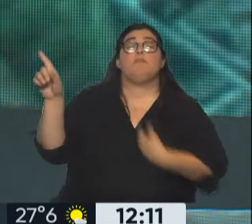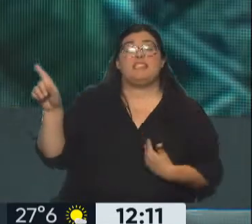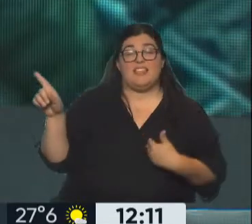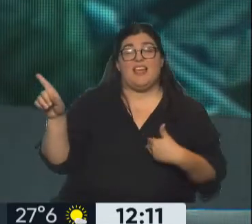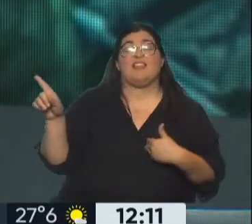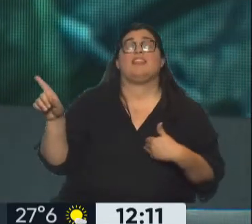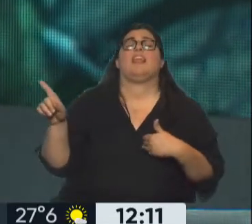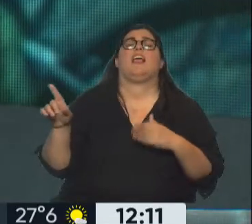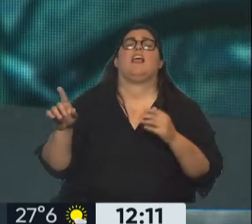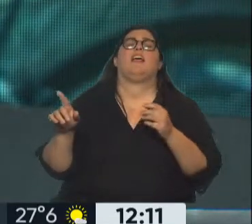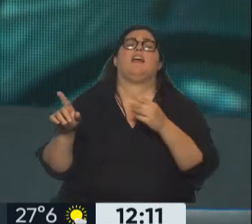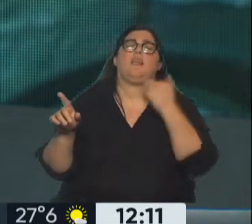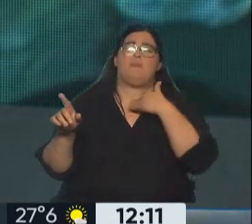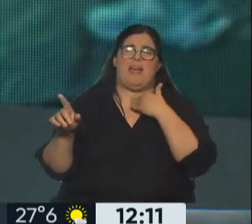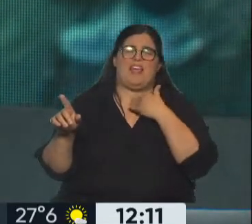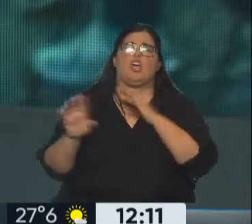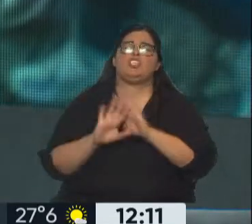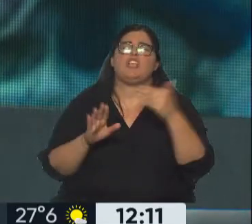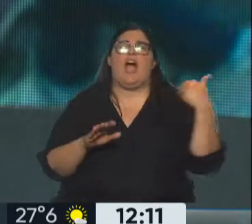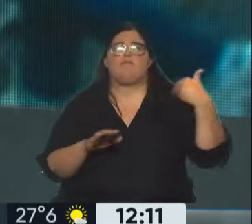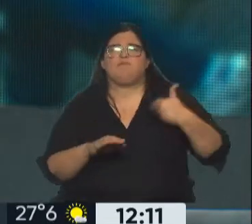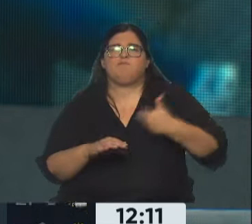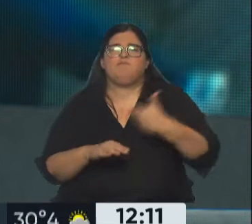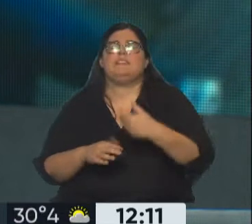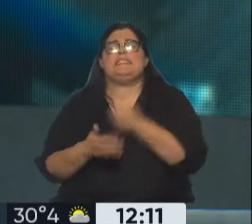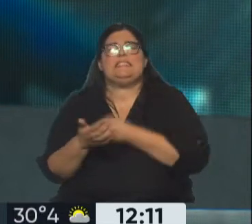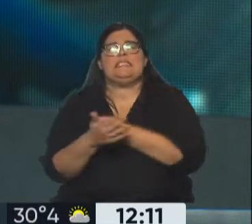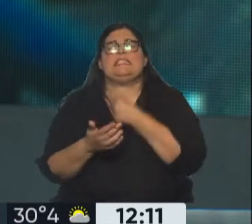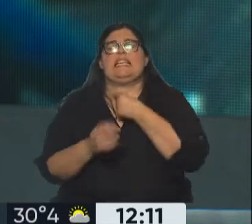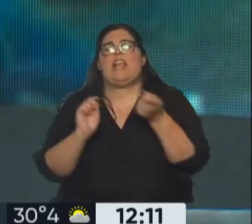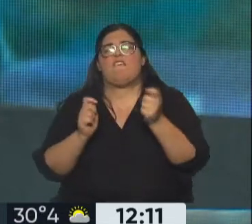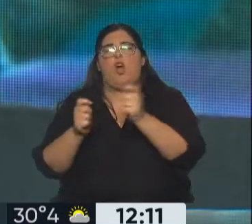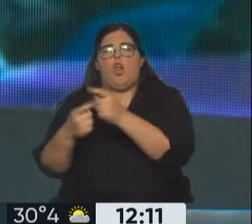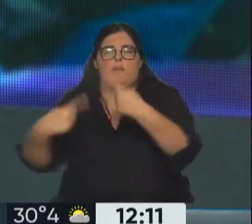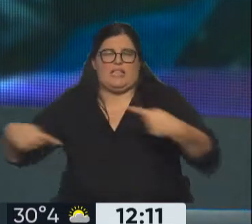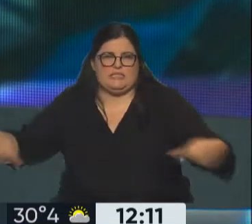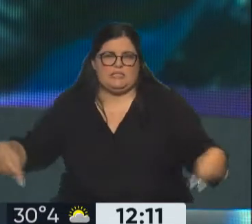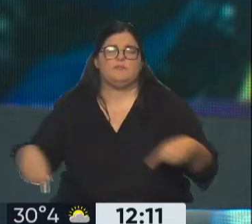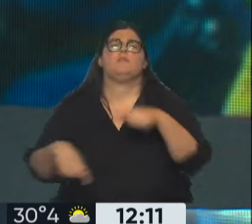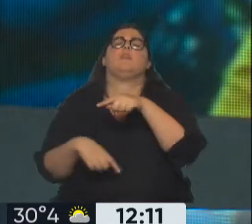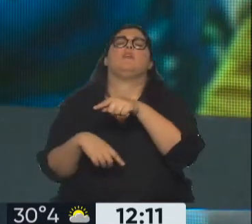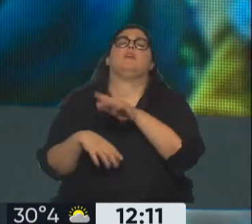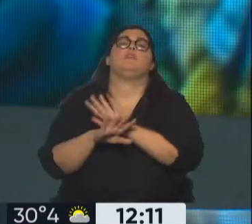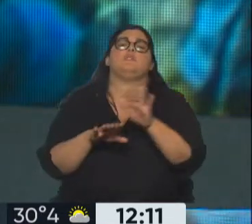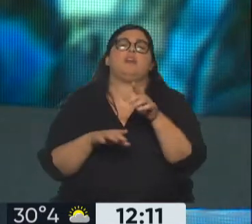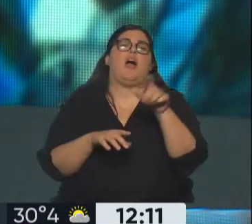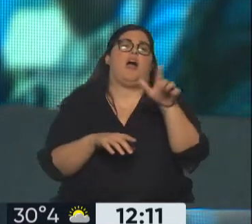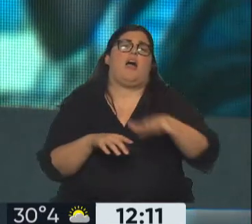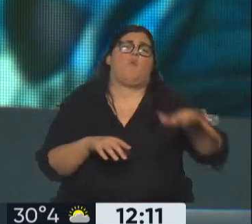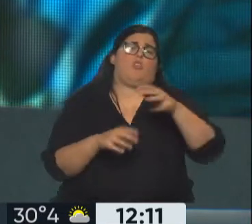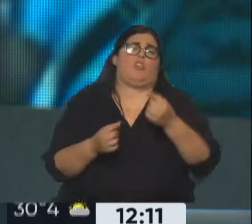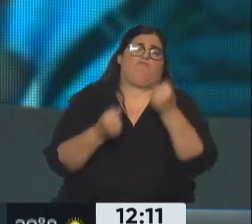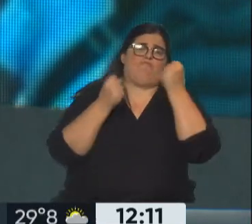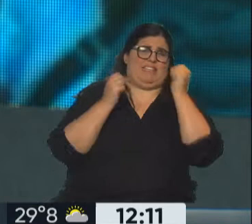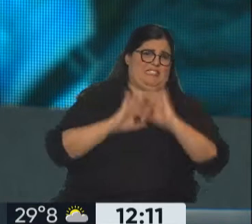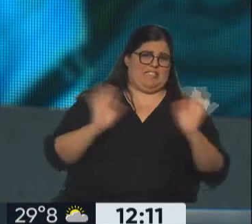llevando adelante diferentes, o intentando llevar adelante diferentes reformas que hasta ahora se han encontrado con la resistencia de la oposición. Nosotros hemos